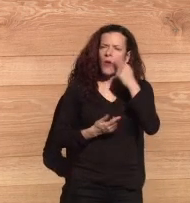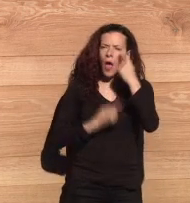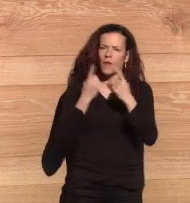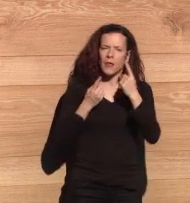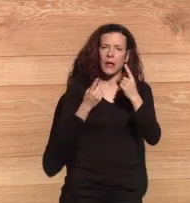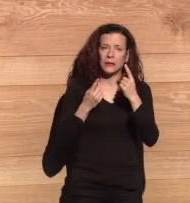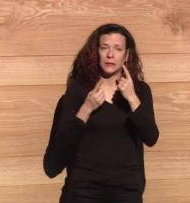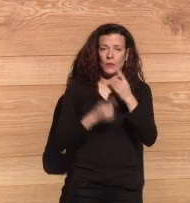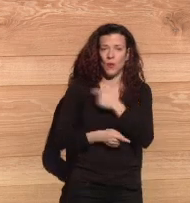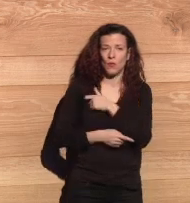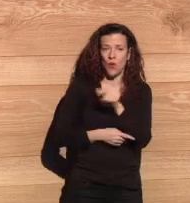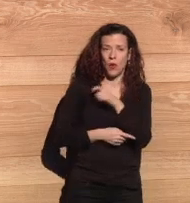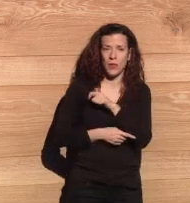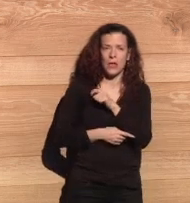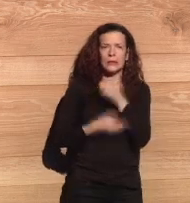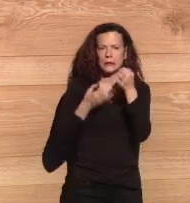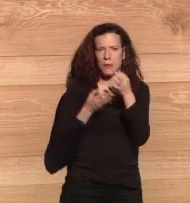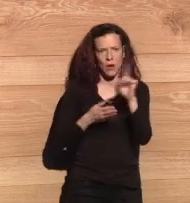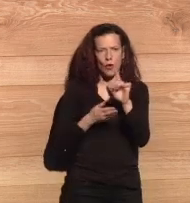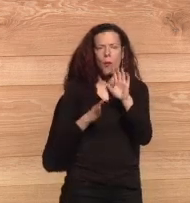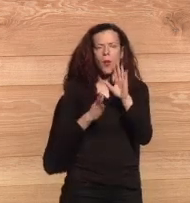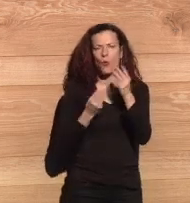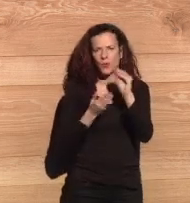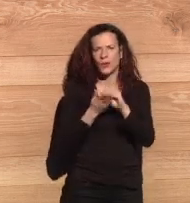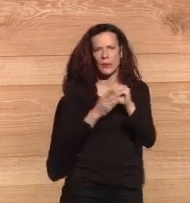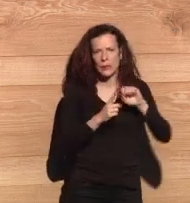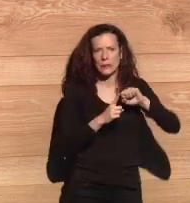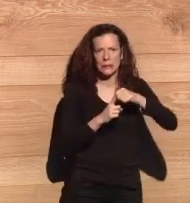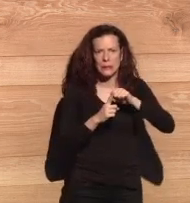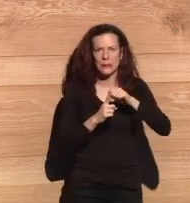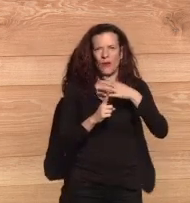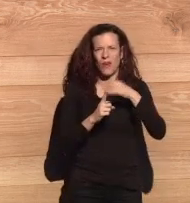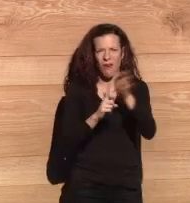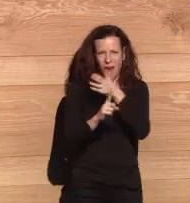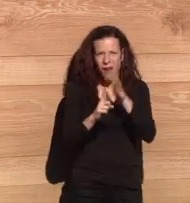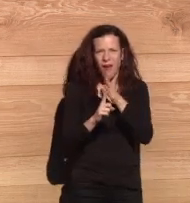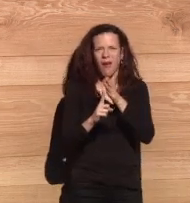cuerpos policiales, no siempre y no todos, que les extorsionan, les dan palizas, les